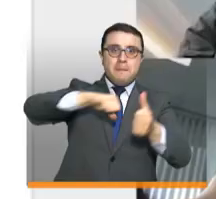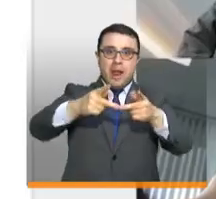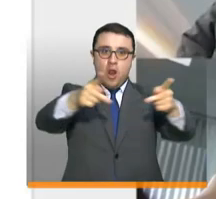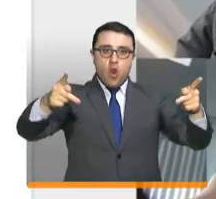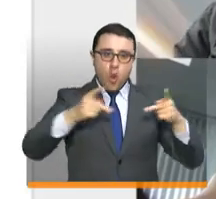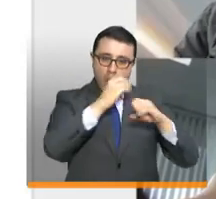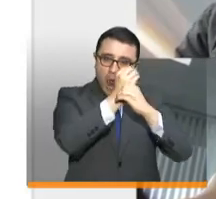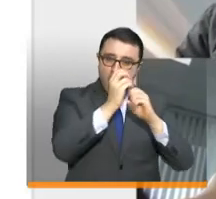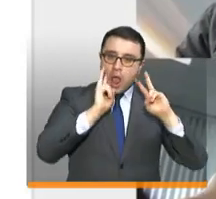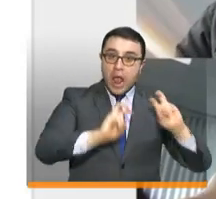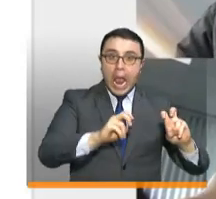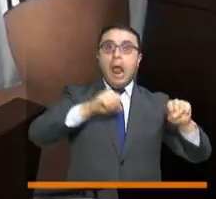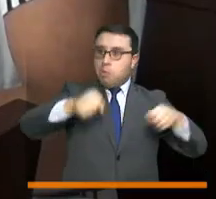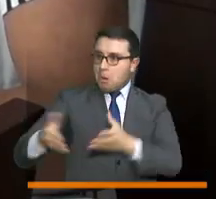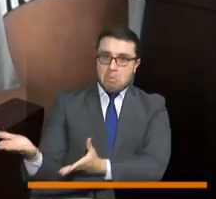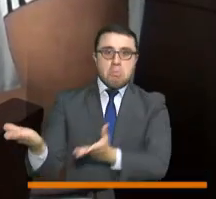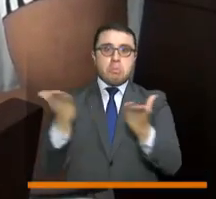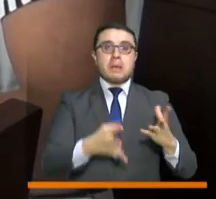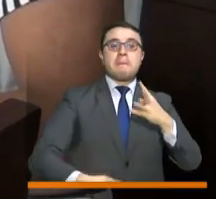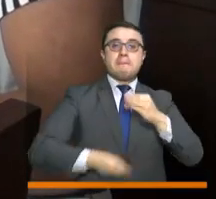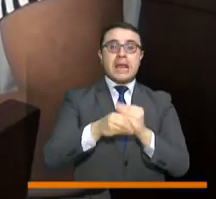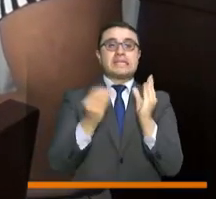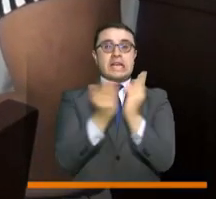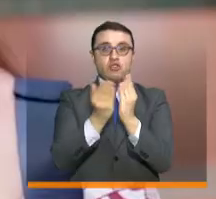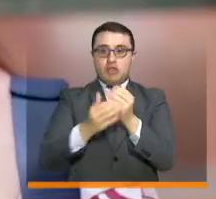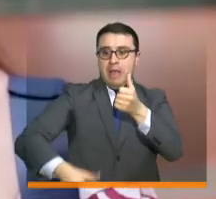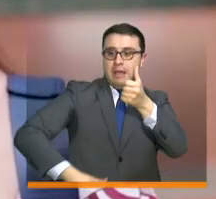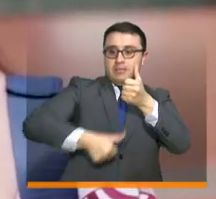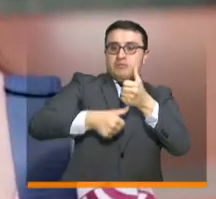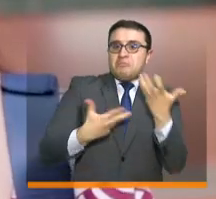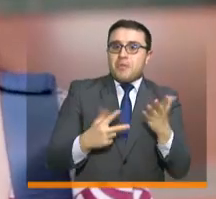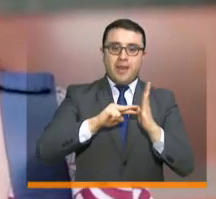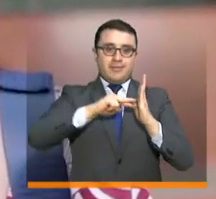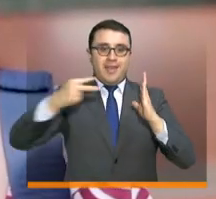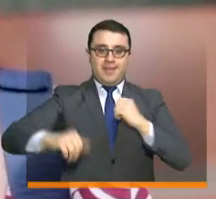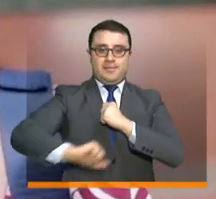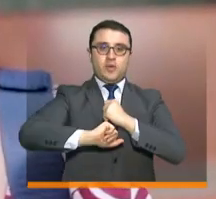laboratorios y continuar con el estudio asistido por tecnología.